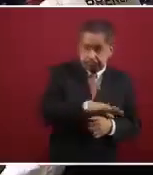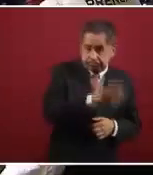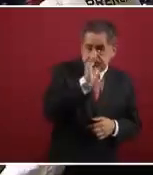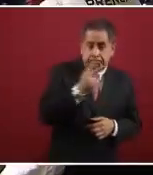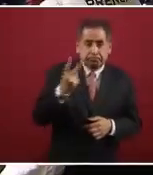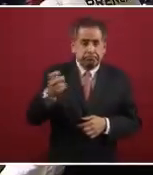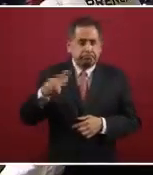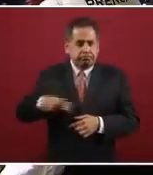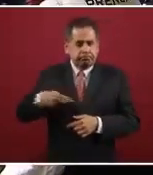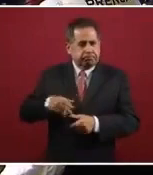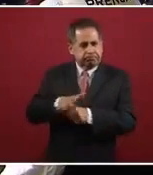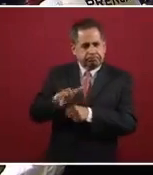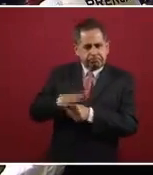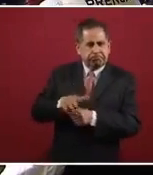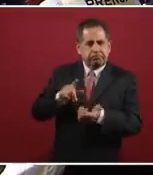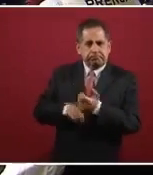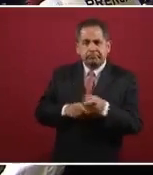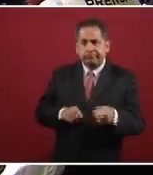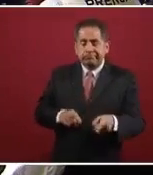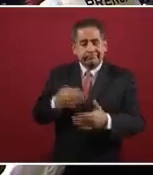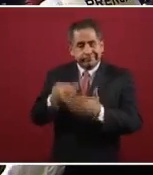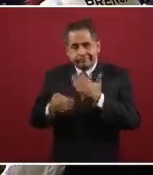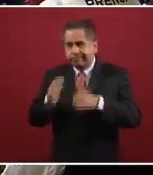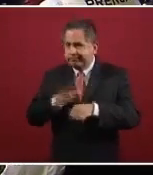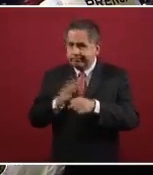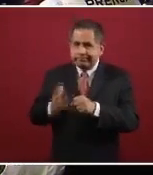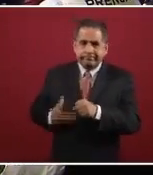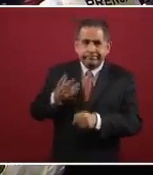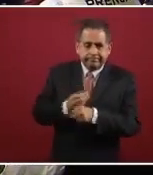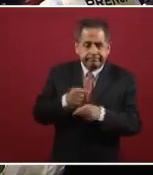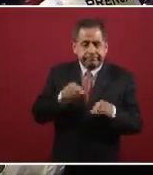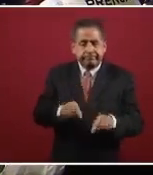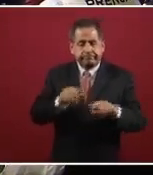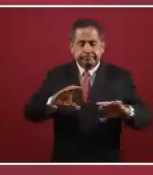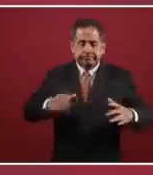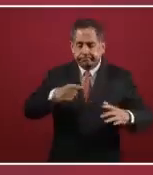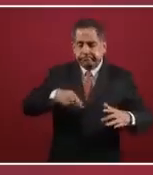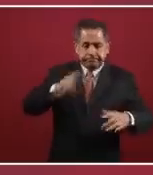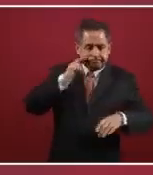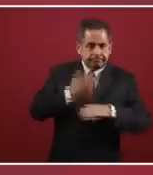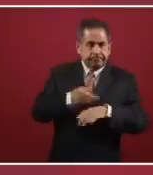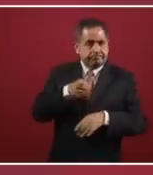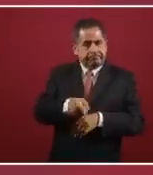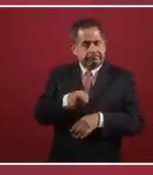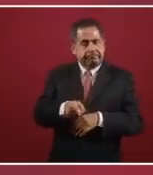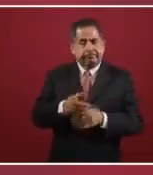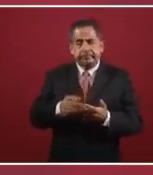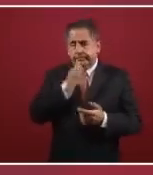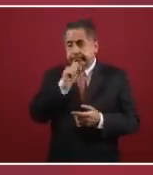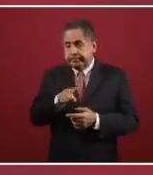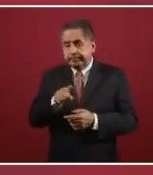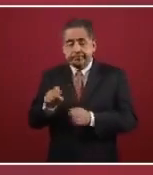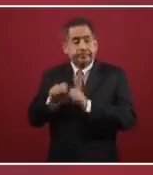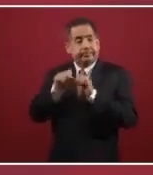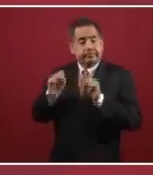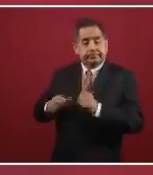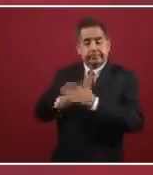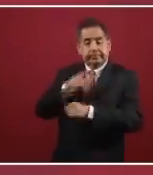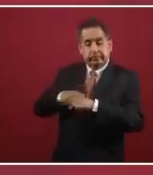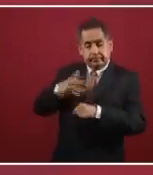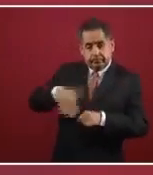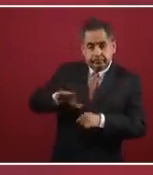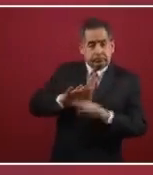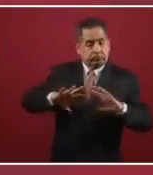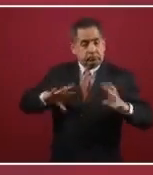la comisión, para darse cuenta del fortalecimiento que se ha dado a las tareas de la comisión y al Sistema Nacional de Búsqueda en su